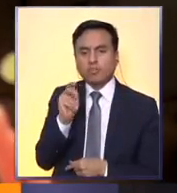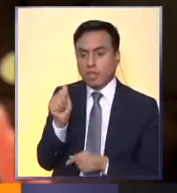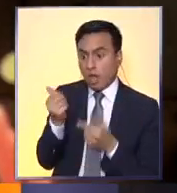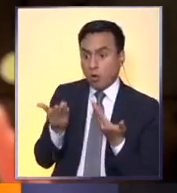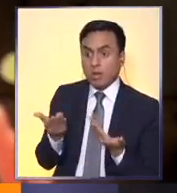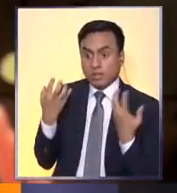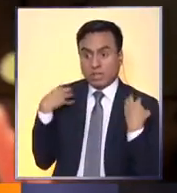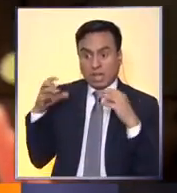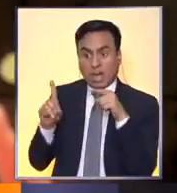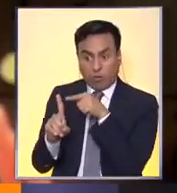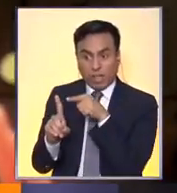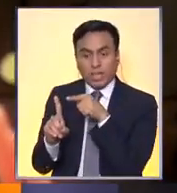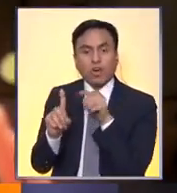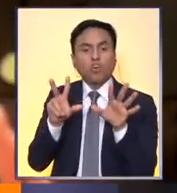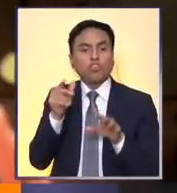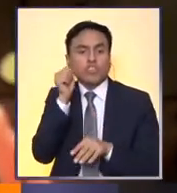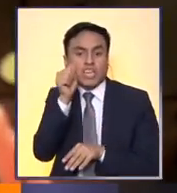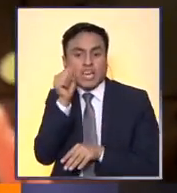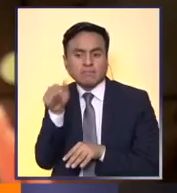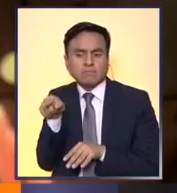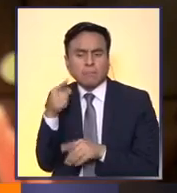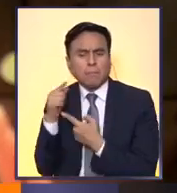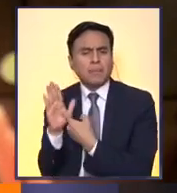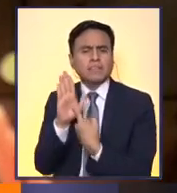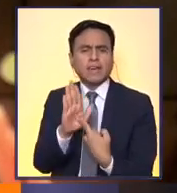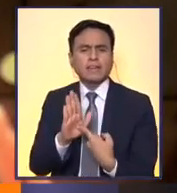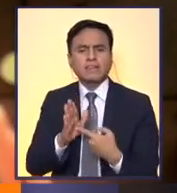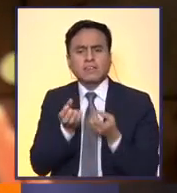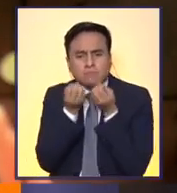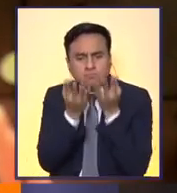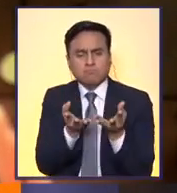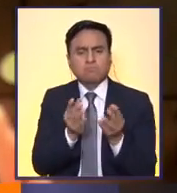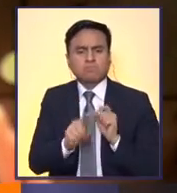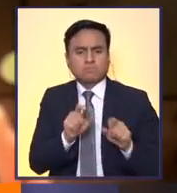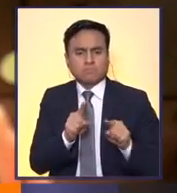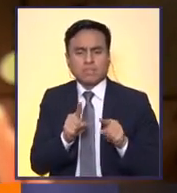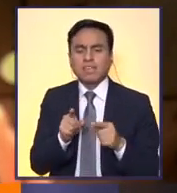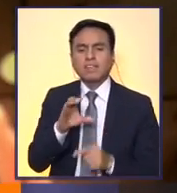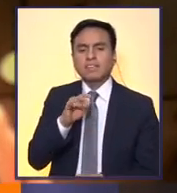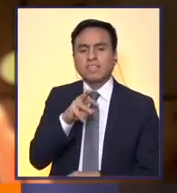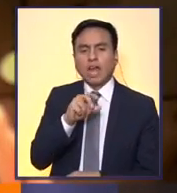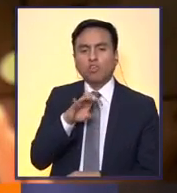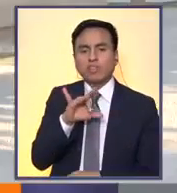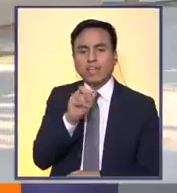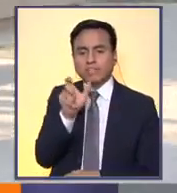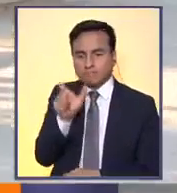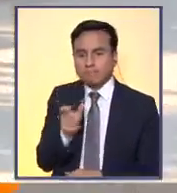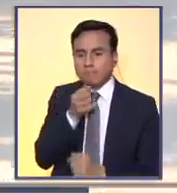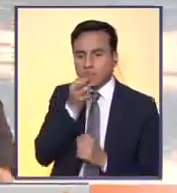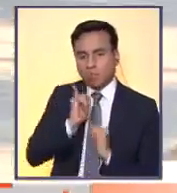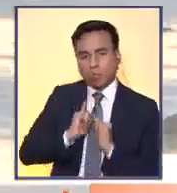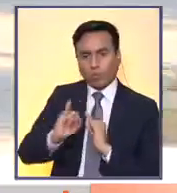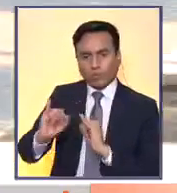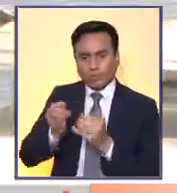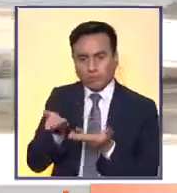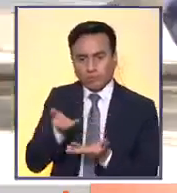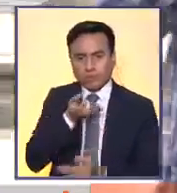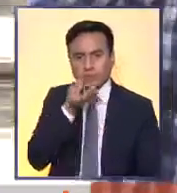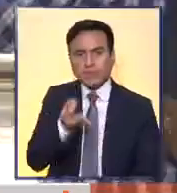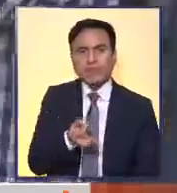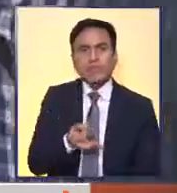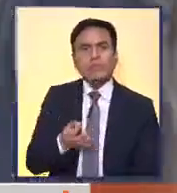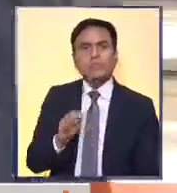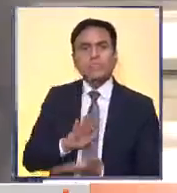cargo tendrá ocho días para presentar sus descargos cristina gonzález nos cuenta lo